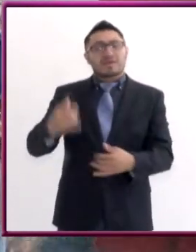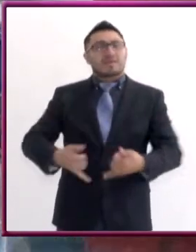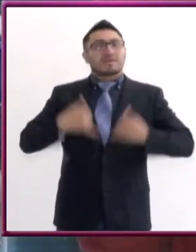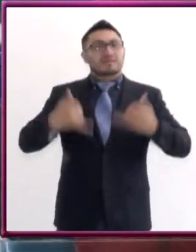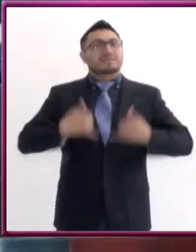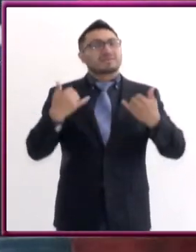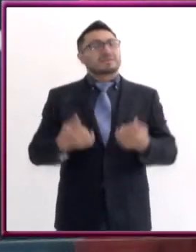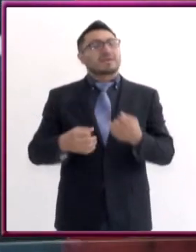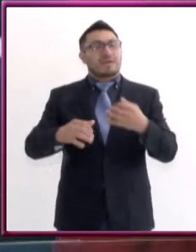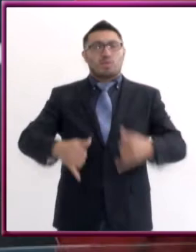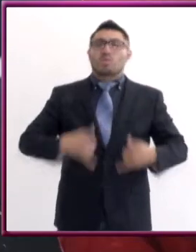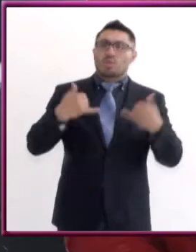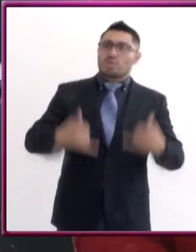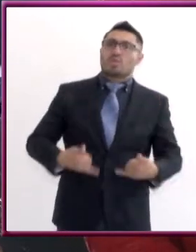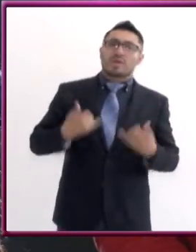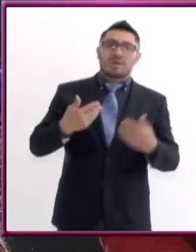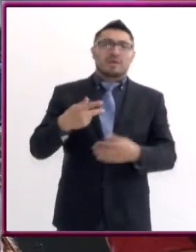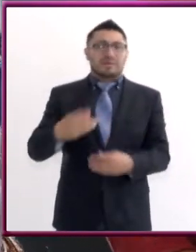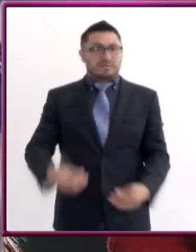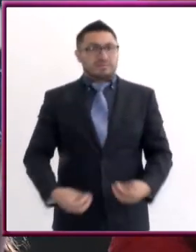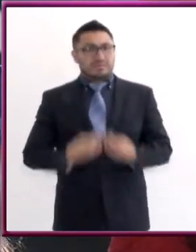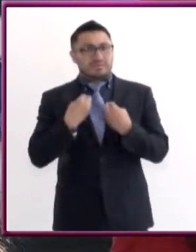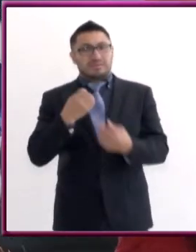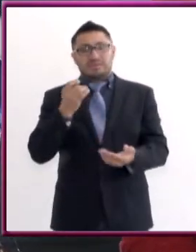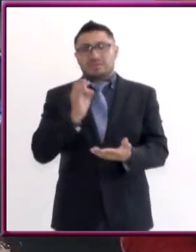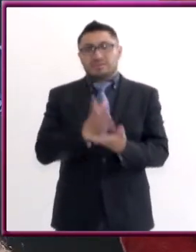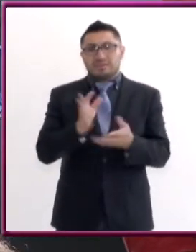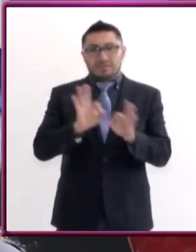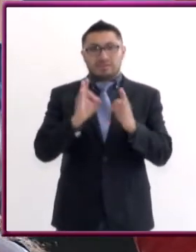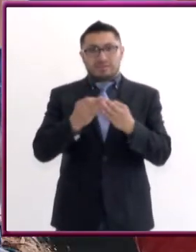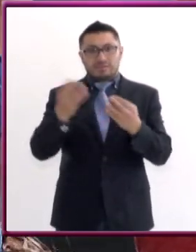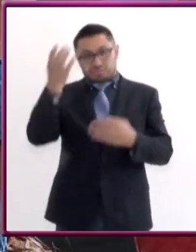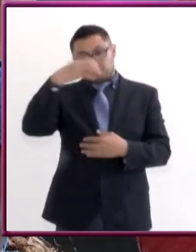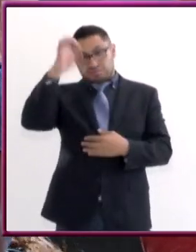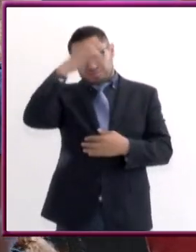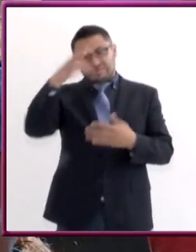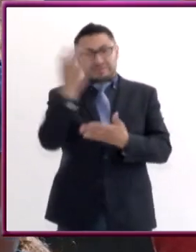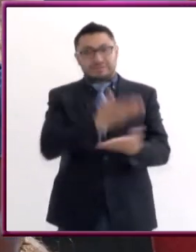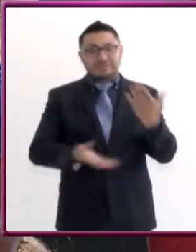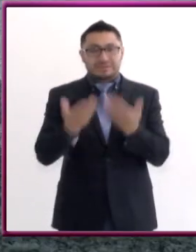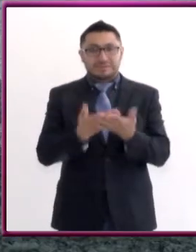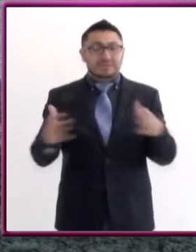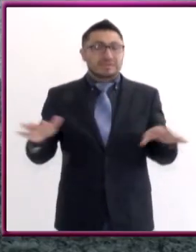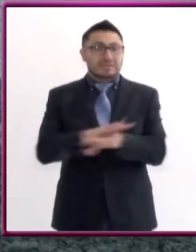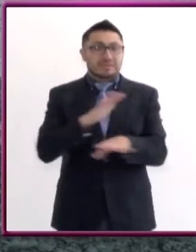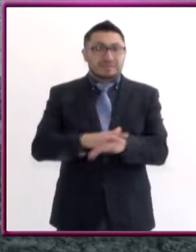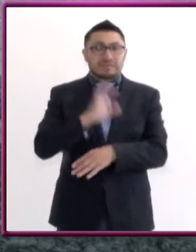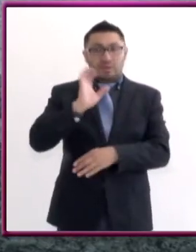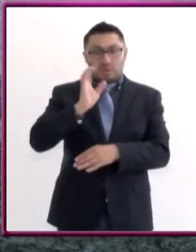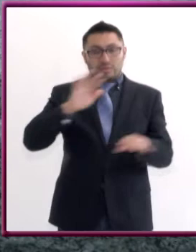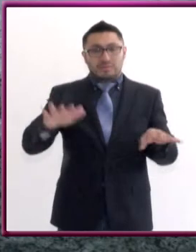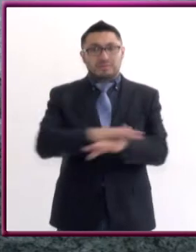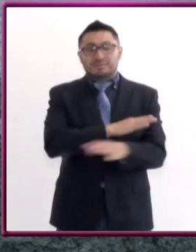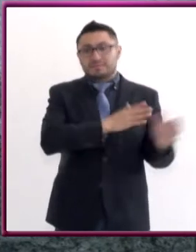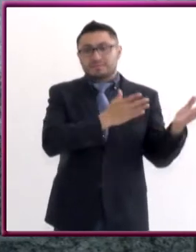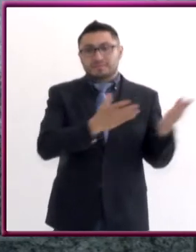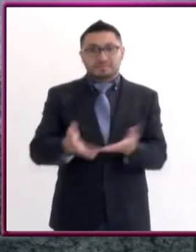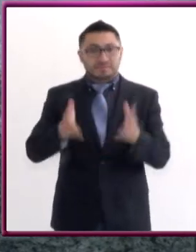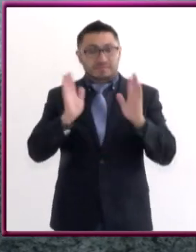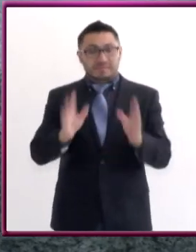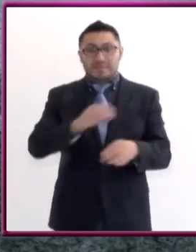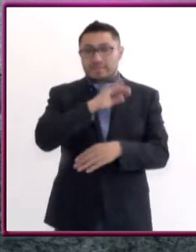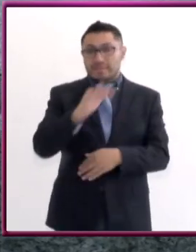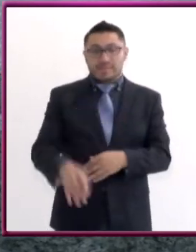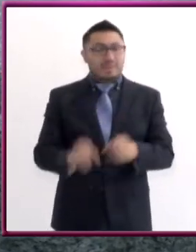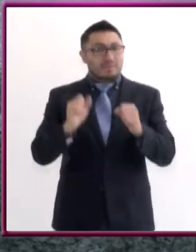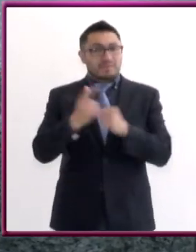infancia, la adolescencia, la juventud. La vida se conforma de experiencias y de cambio. Cuando el cambio implica que perdimos